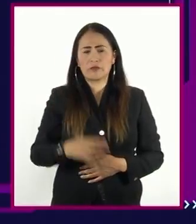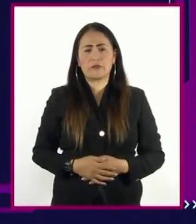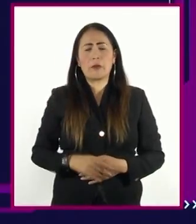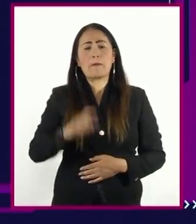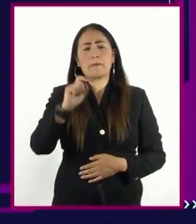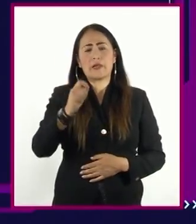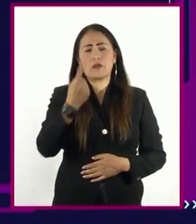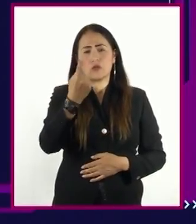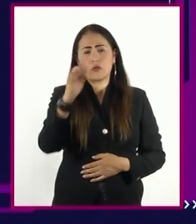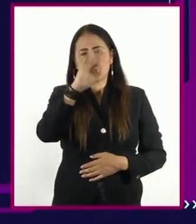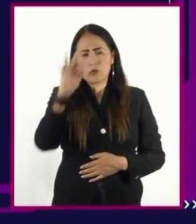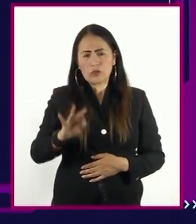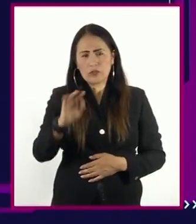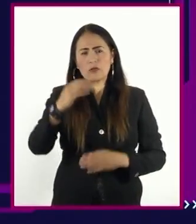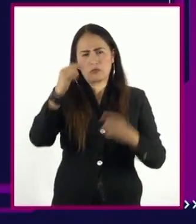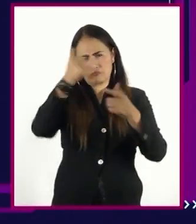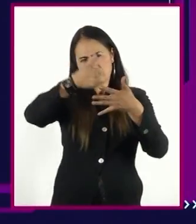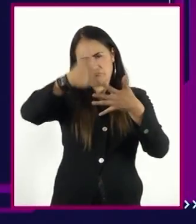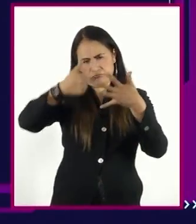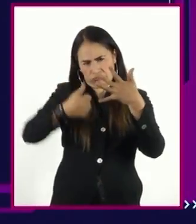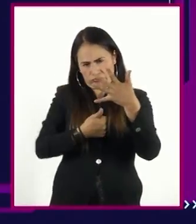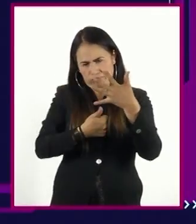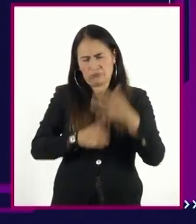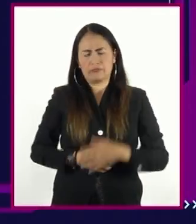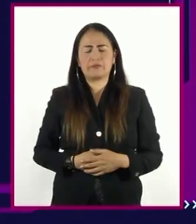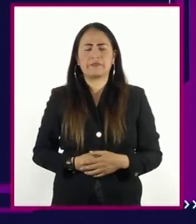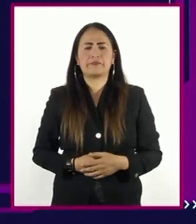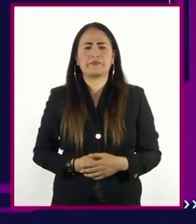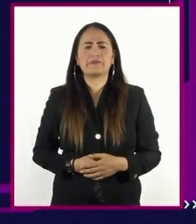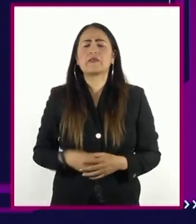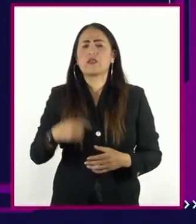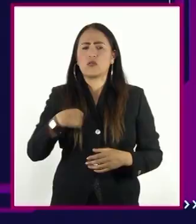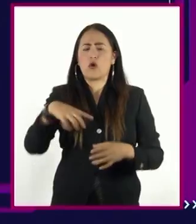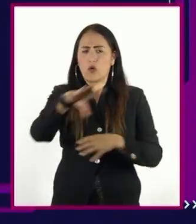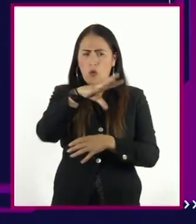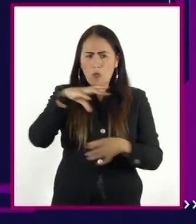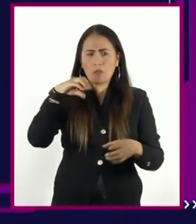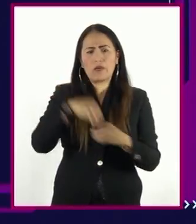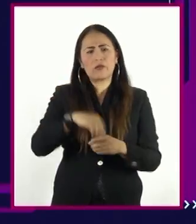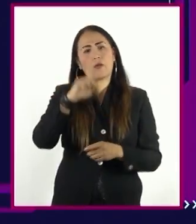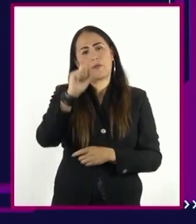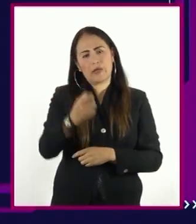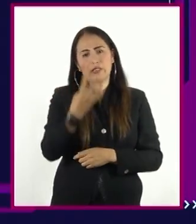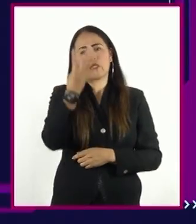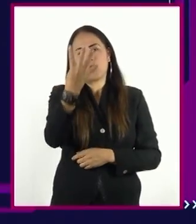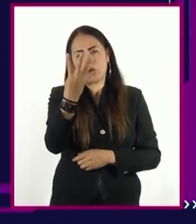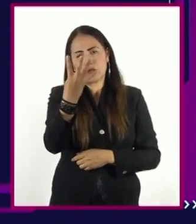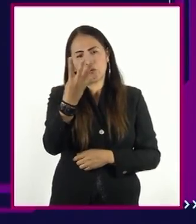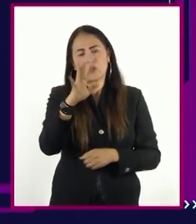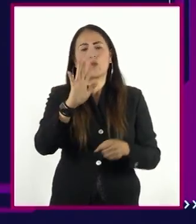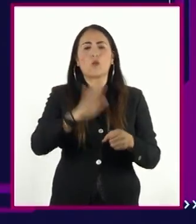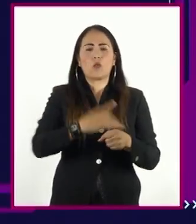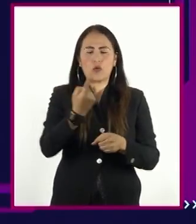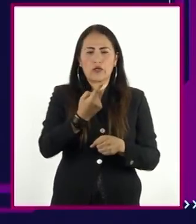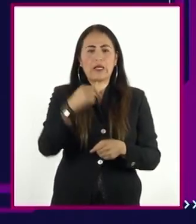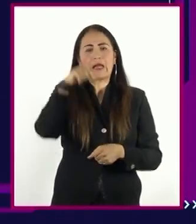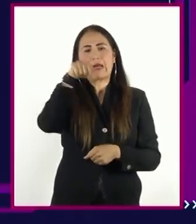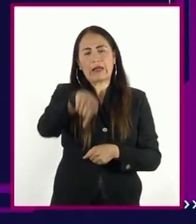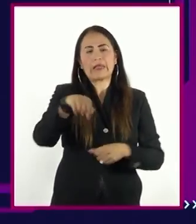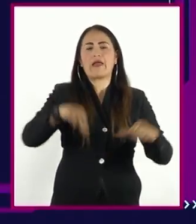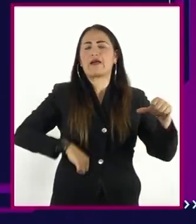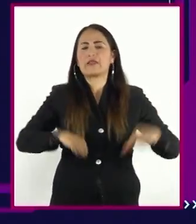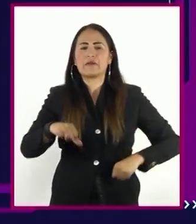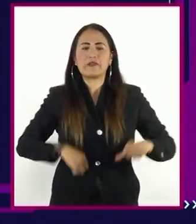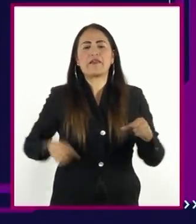y 21%, respectivamente. Además, sé que el total debe ser 24, ya que la gráfica se refiere a las